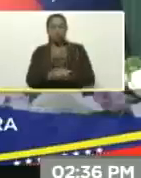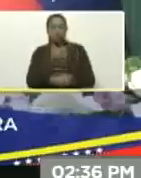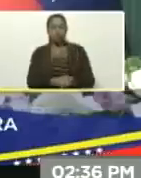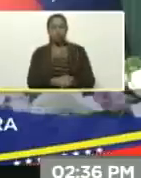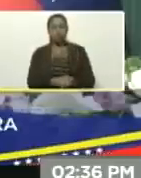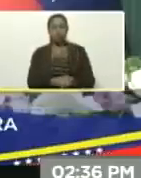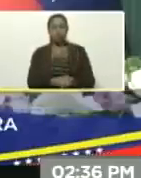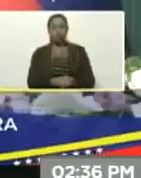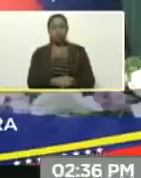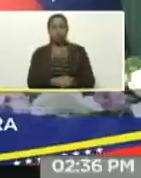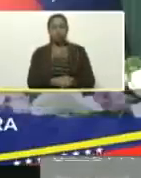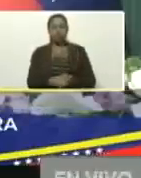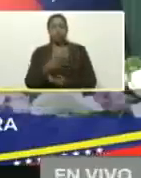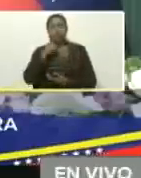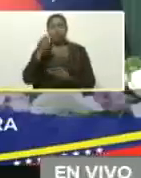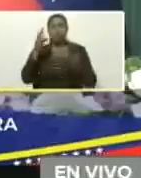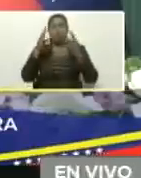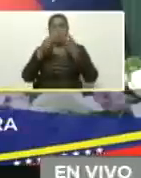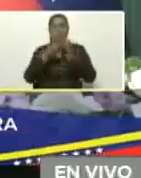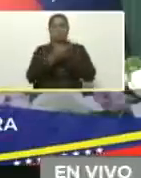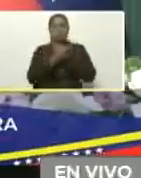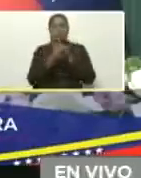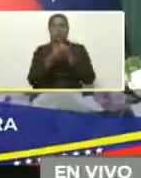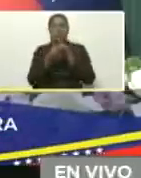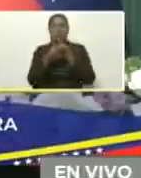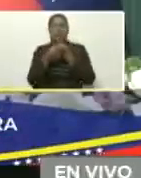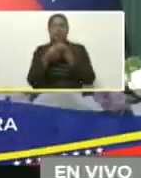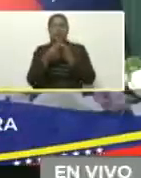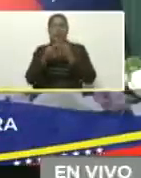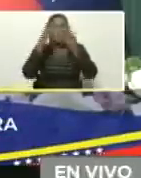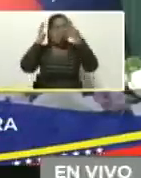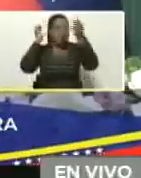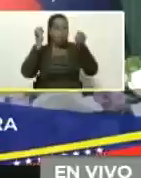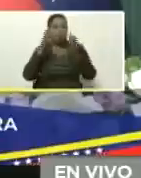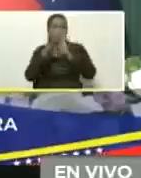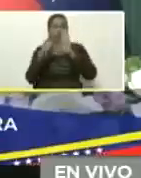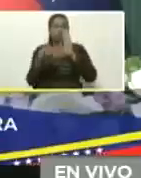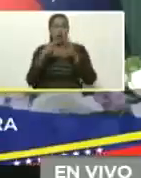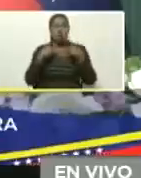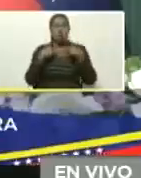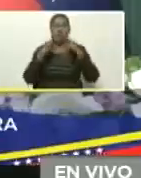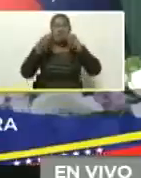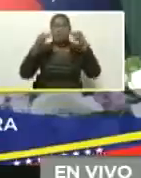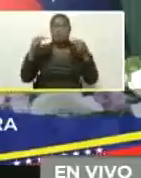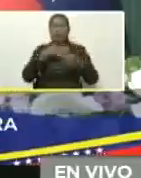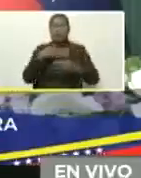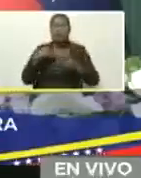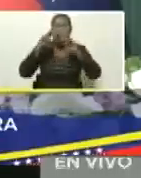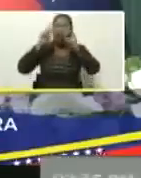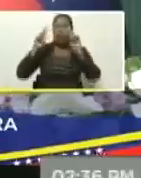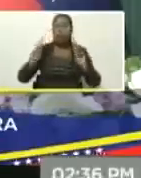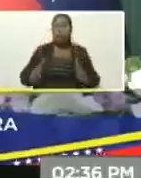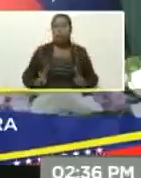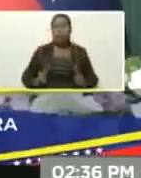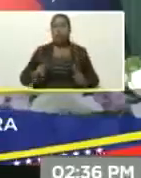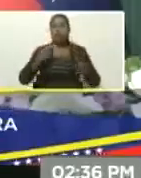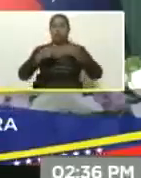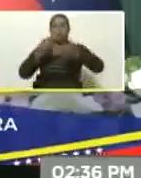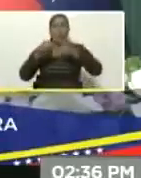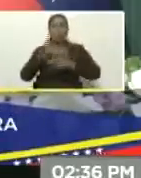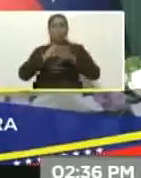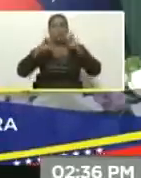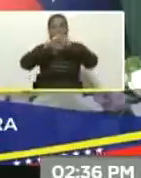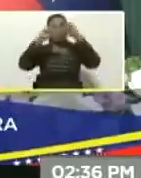la palabra, la diplomacia y el deseo de la humanidad a vivir en paz y a construir su propia felicidad.